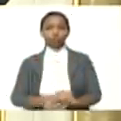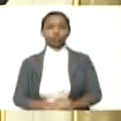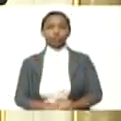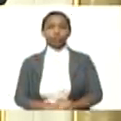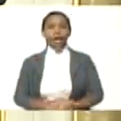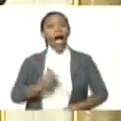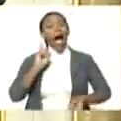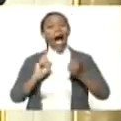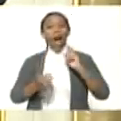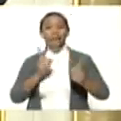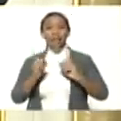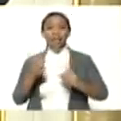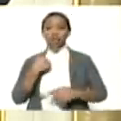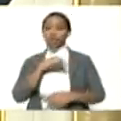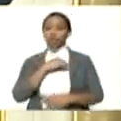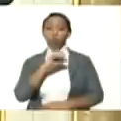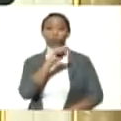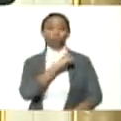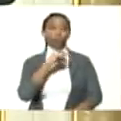A veces estábamos solos.